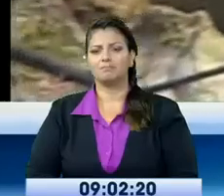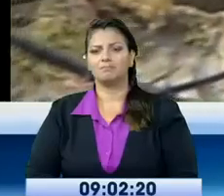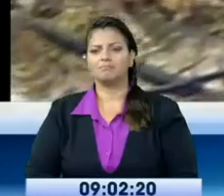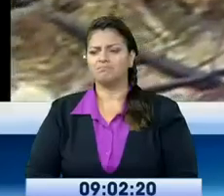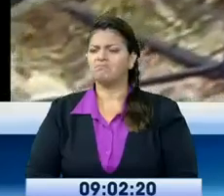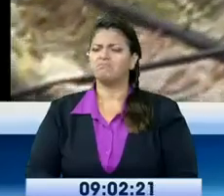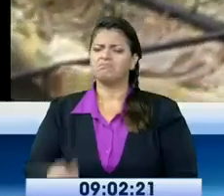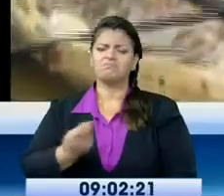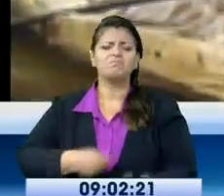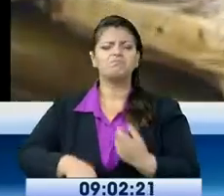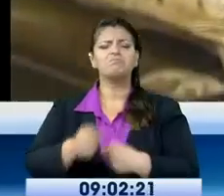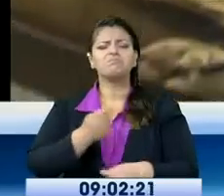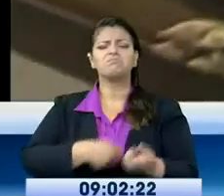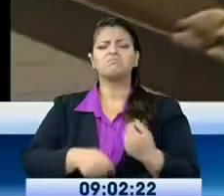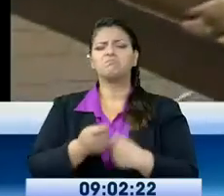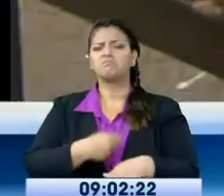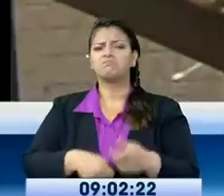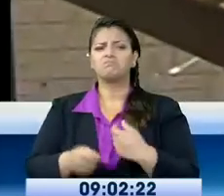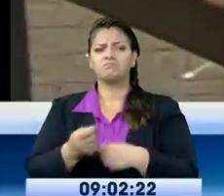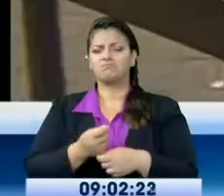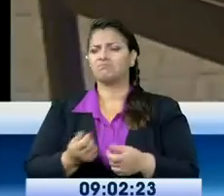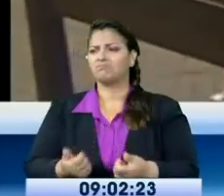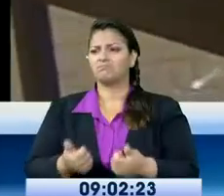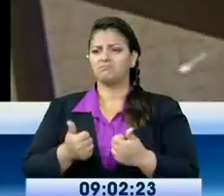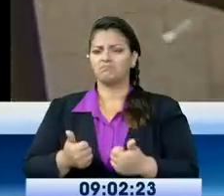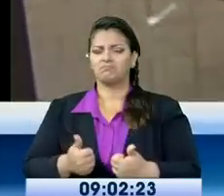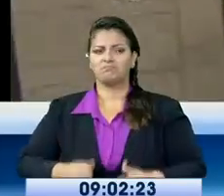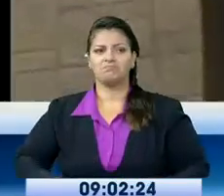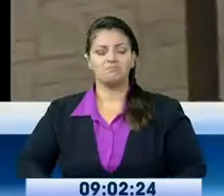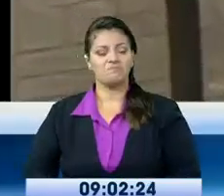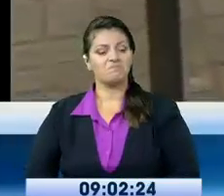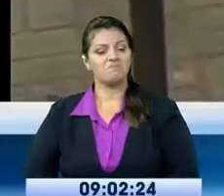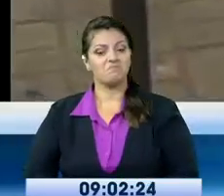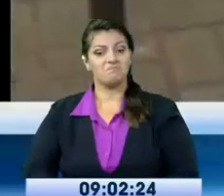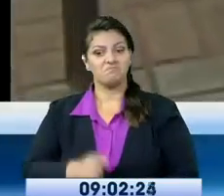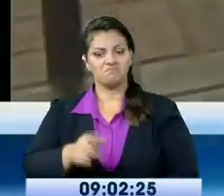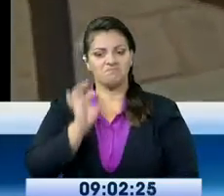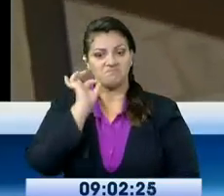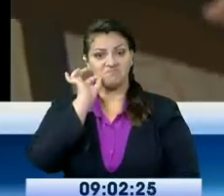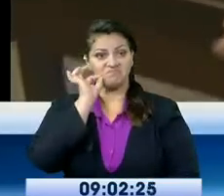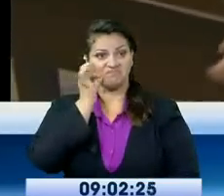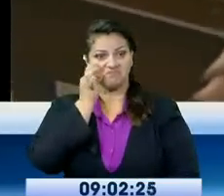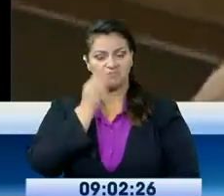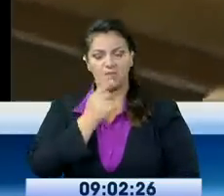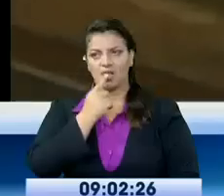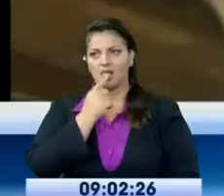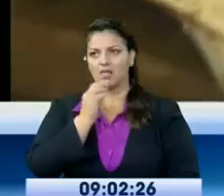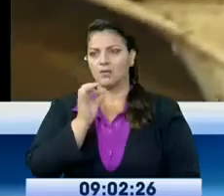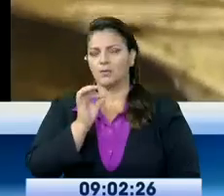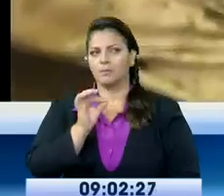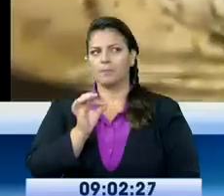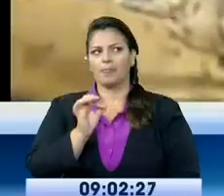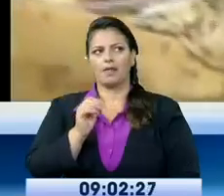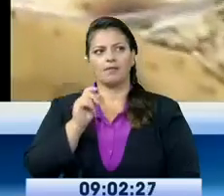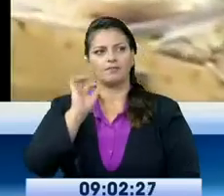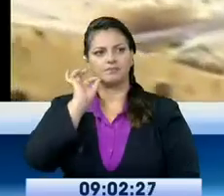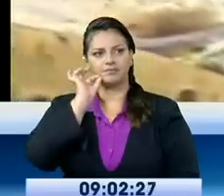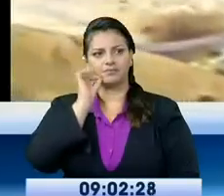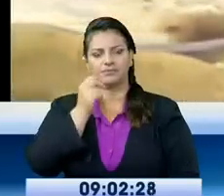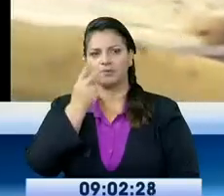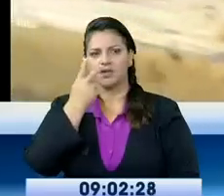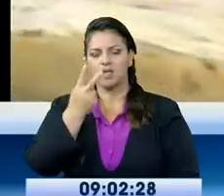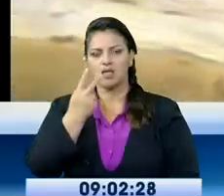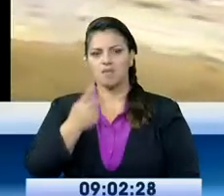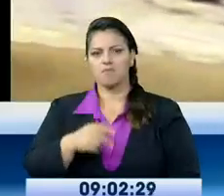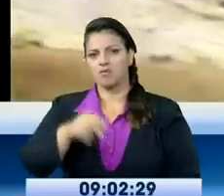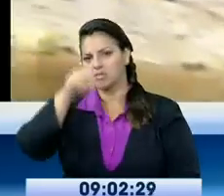bien. Realmente estamos muy agradecidos con Guayaquil. Sobre todo porque el sabor es exquisito. Y miren que, por ejemplo, ya está aliñado, ya está abierto. Por ejemplo,